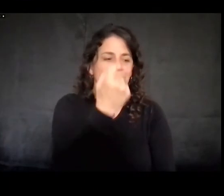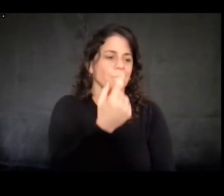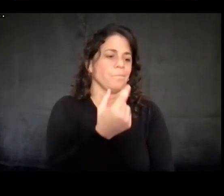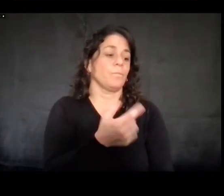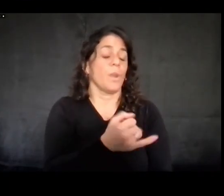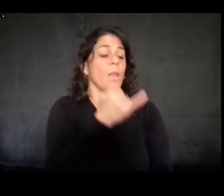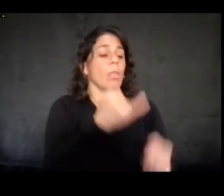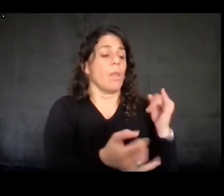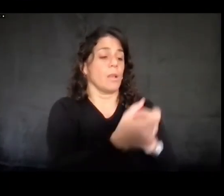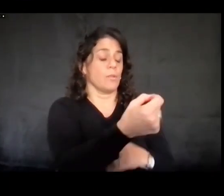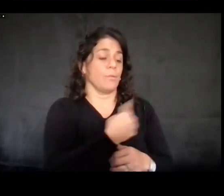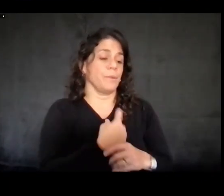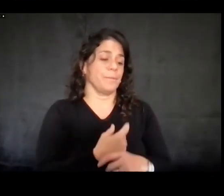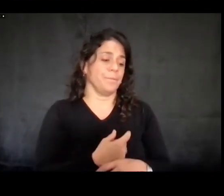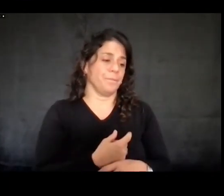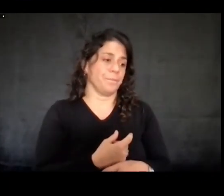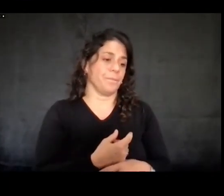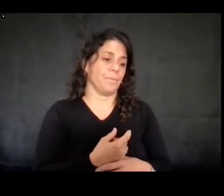gracias